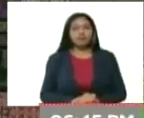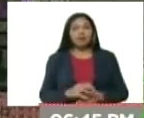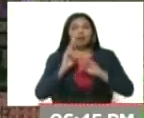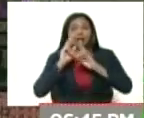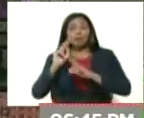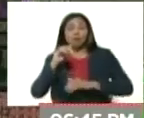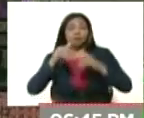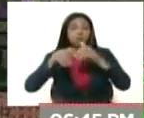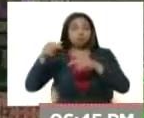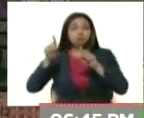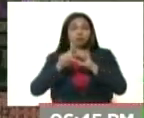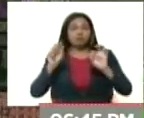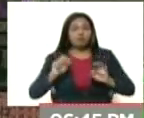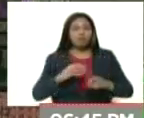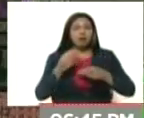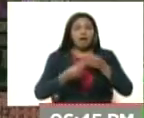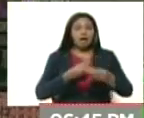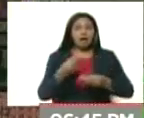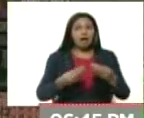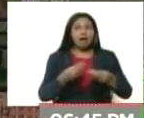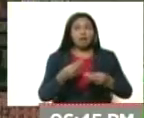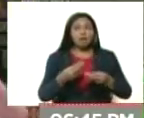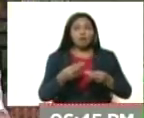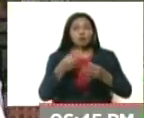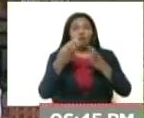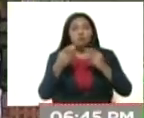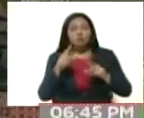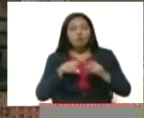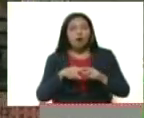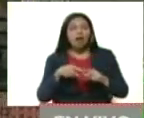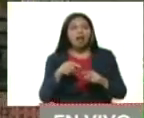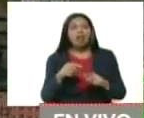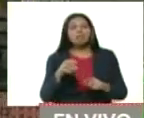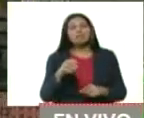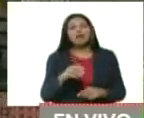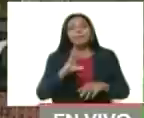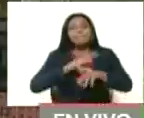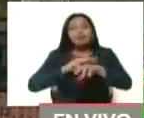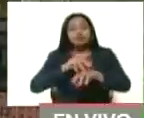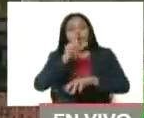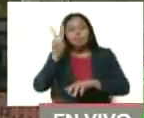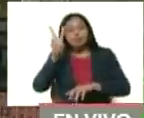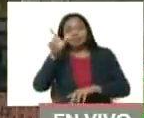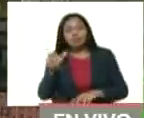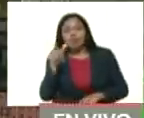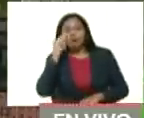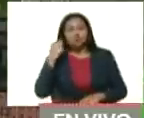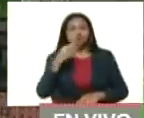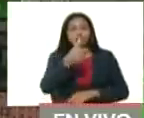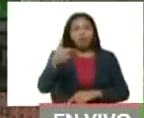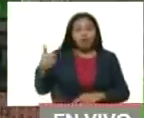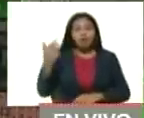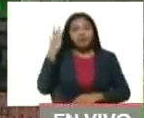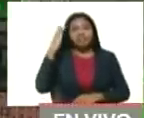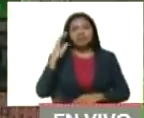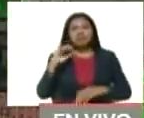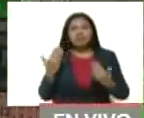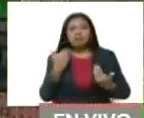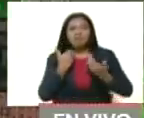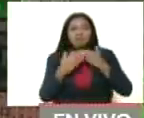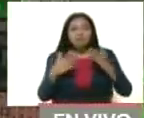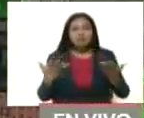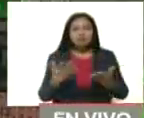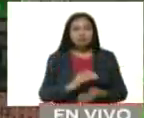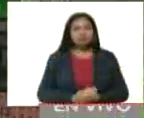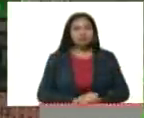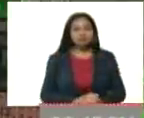de esa encuesta elaboremos la gran data médica de las venezolanas y de los venezolanos. Y también hemos